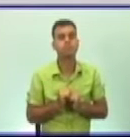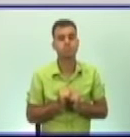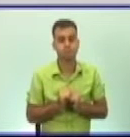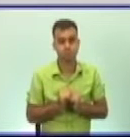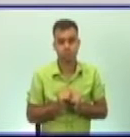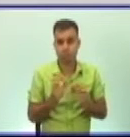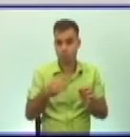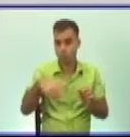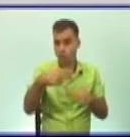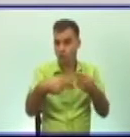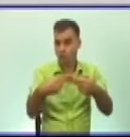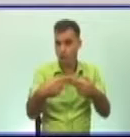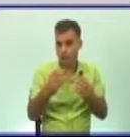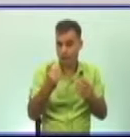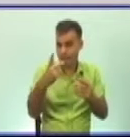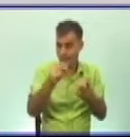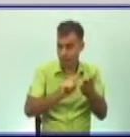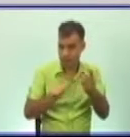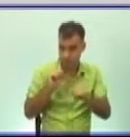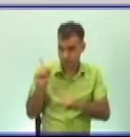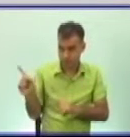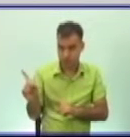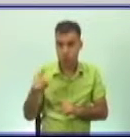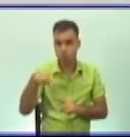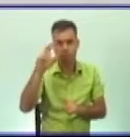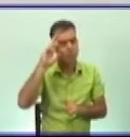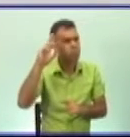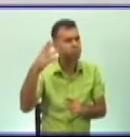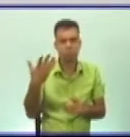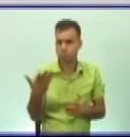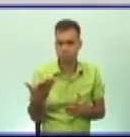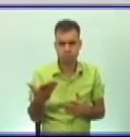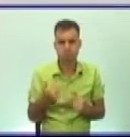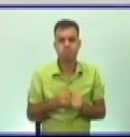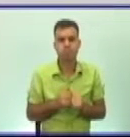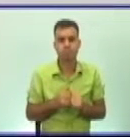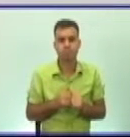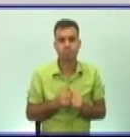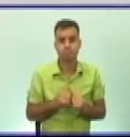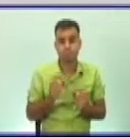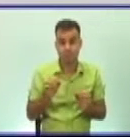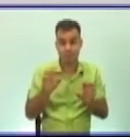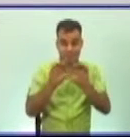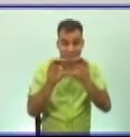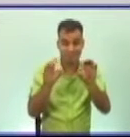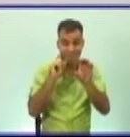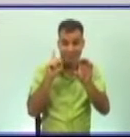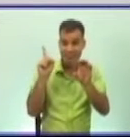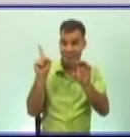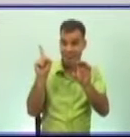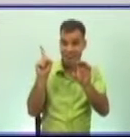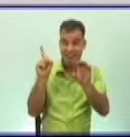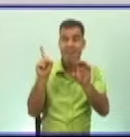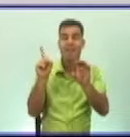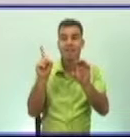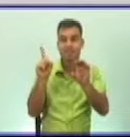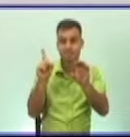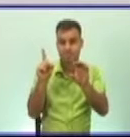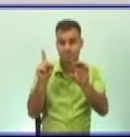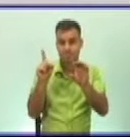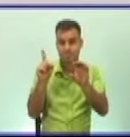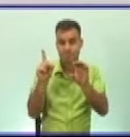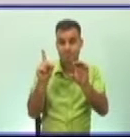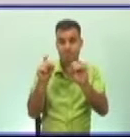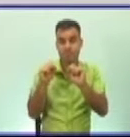del ejercicio usted tenga presente, según la expresión que aparece en pantalla, que el valor de la amplitud de la